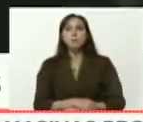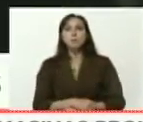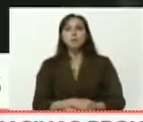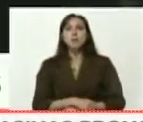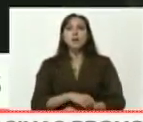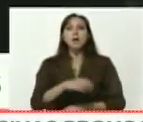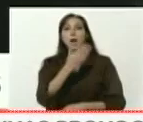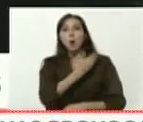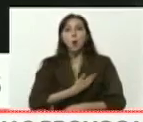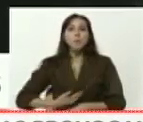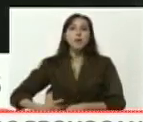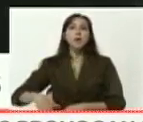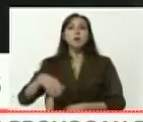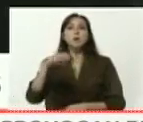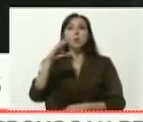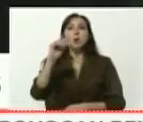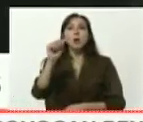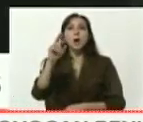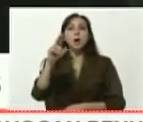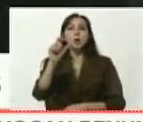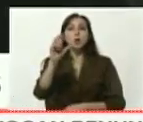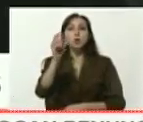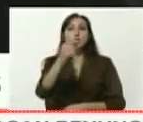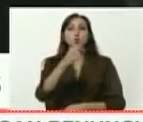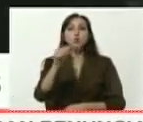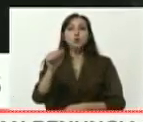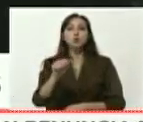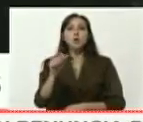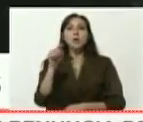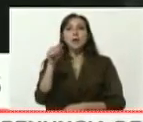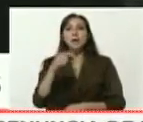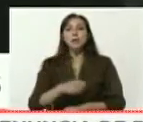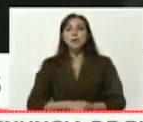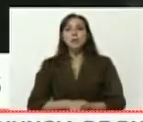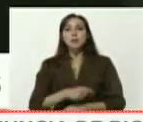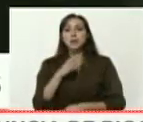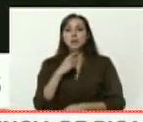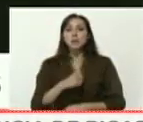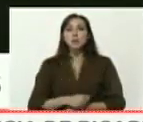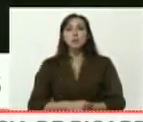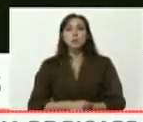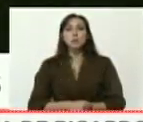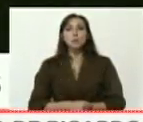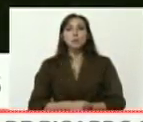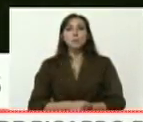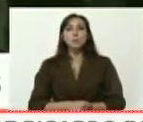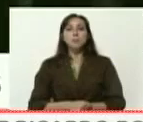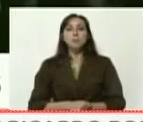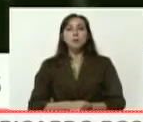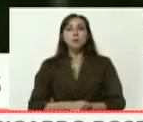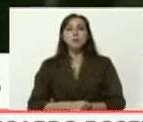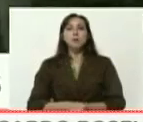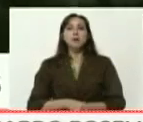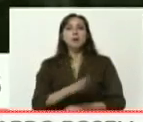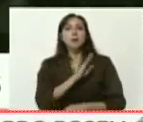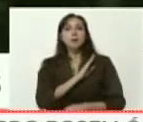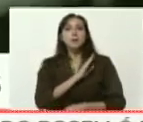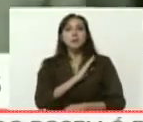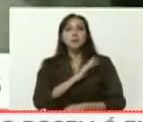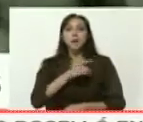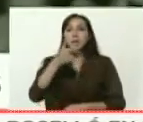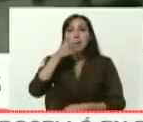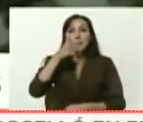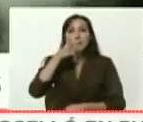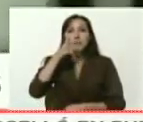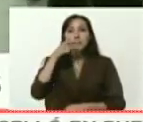Andrés Pérez se aferraban al poder mediante la violencia y la usurpación de funciones y tenía bajo estrecha vigilancia